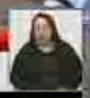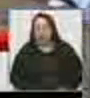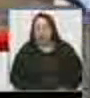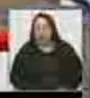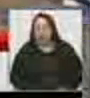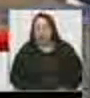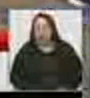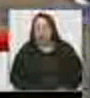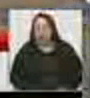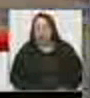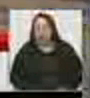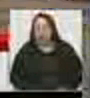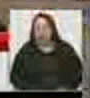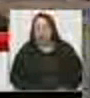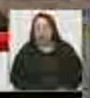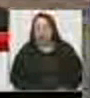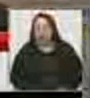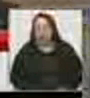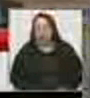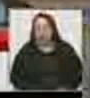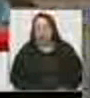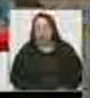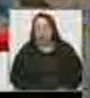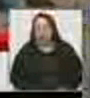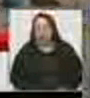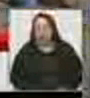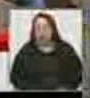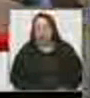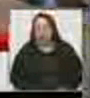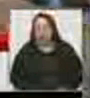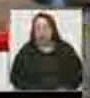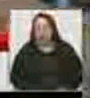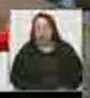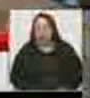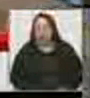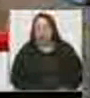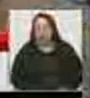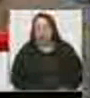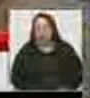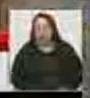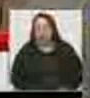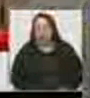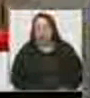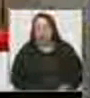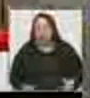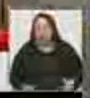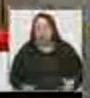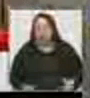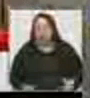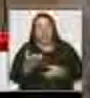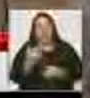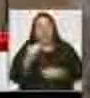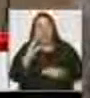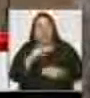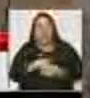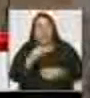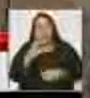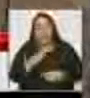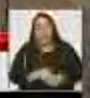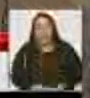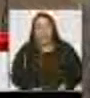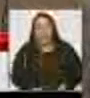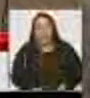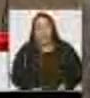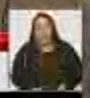Entonces, pasamos al voto. Los congresistas que sean a favor del dictamen, sírvanlo a expresarlo. Congresista